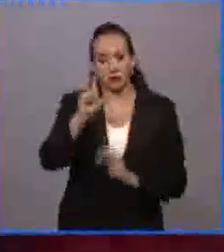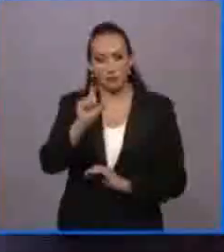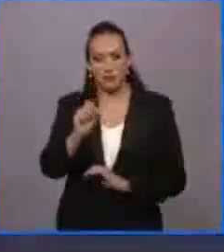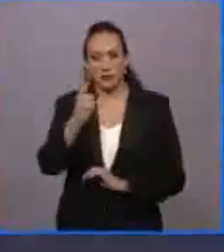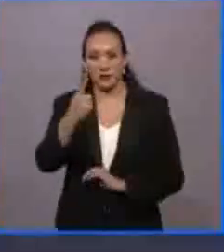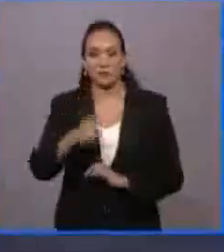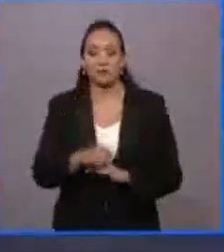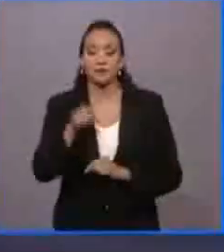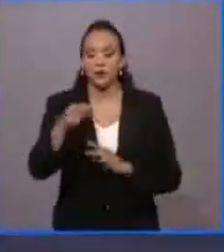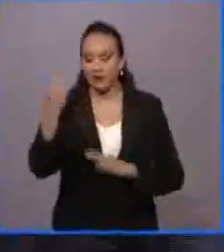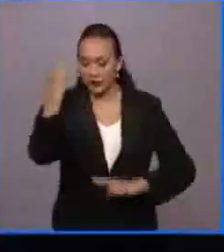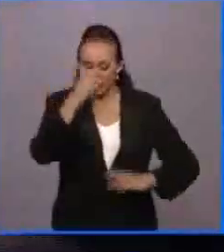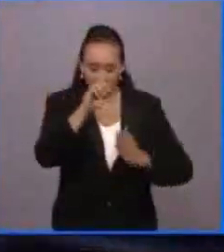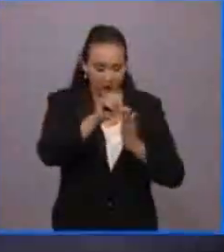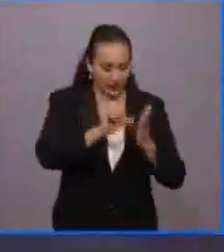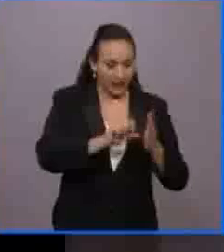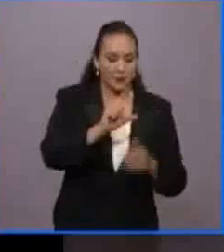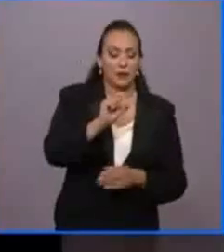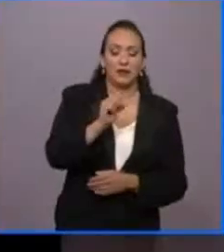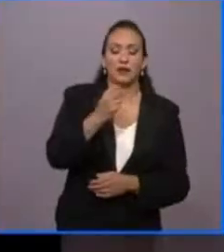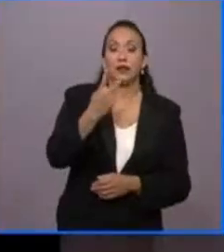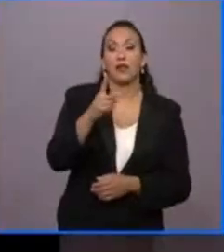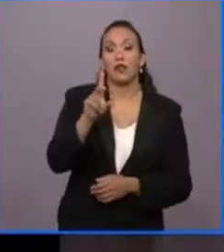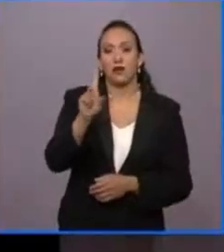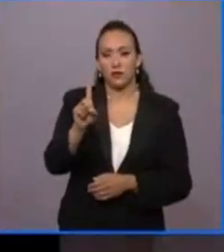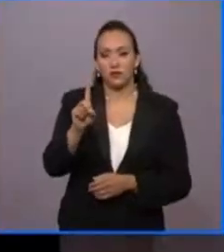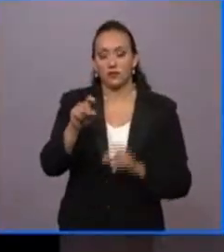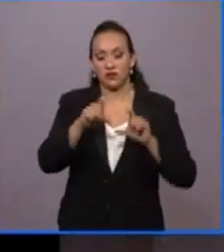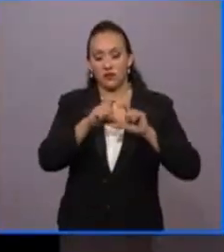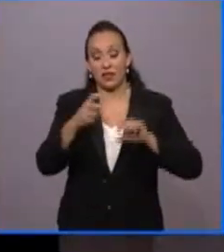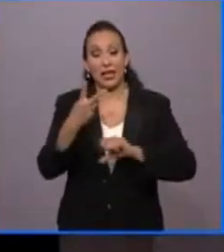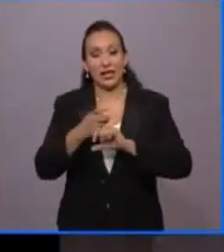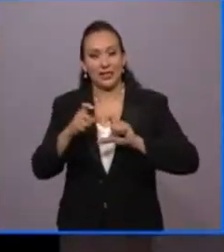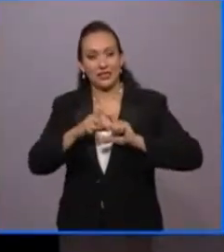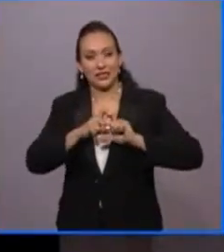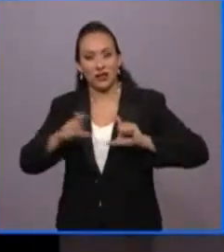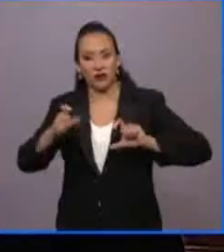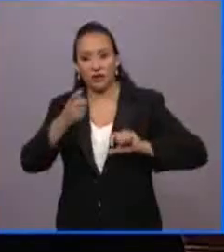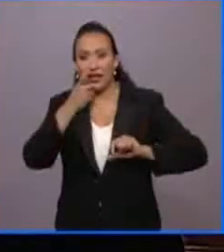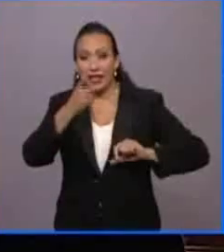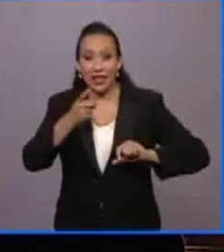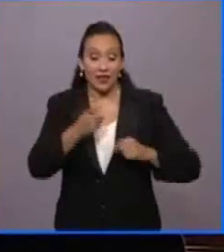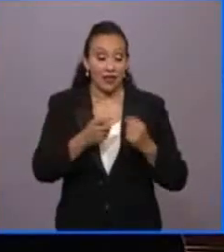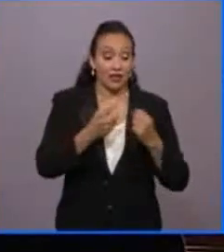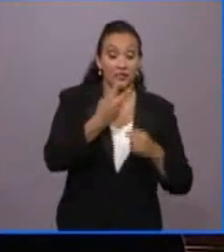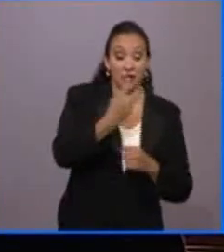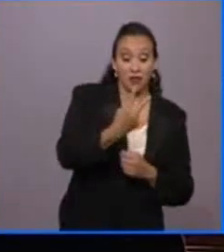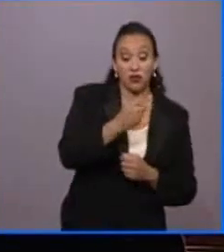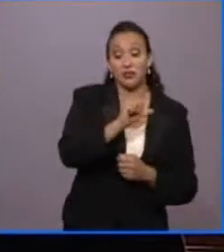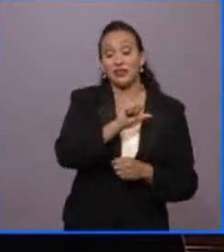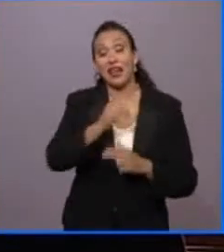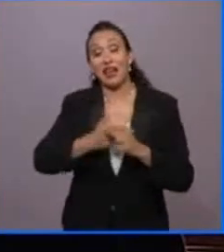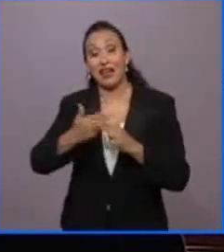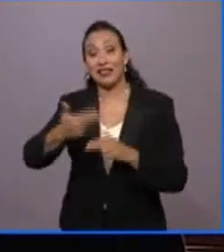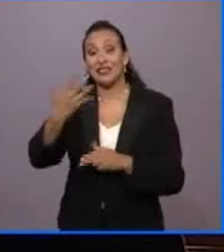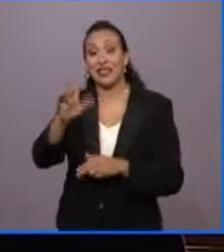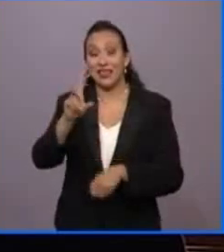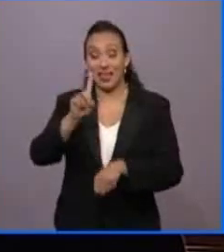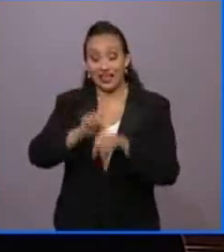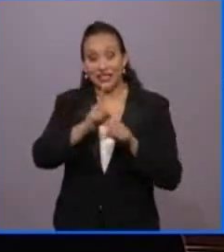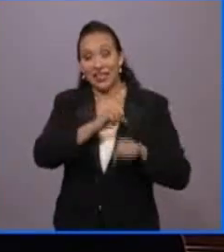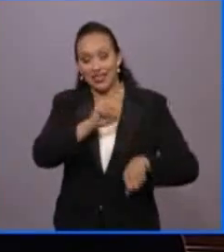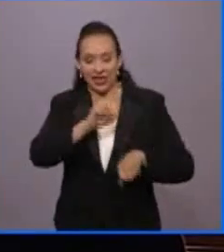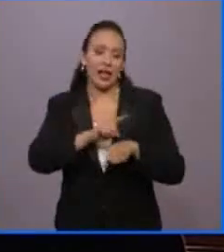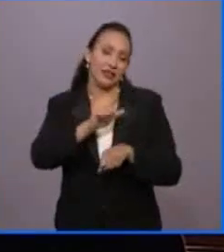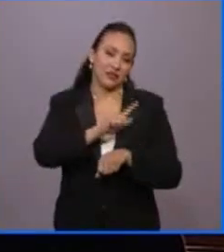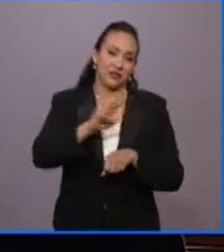117/2021, en la que invalidó el artículo 22D, párrafo segundo, en la porción de 2 hasta 10 días hábiles y párrafo